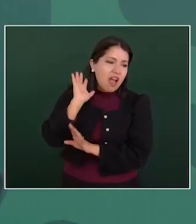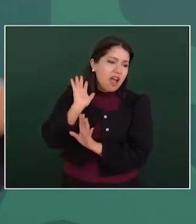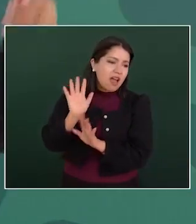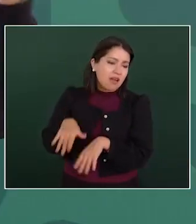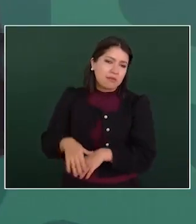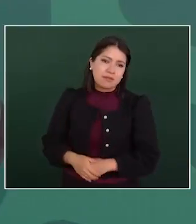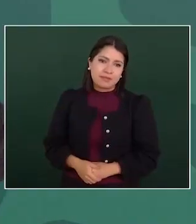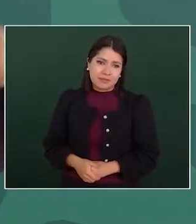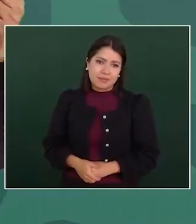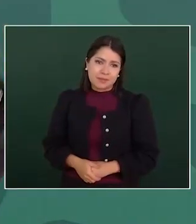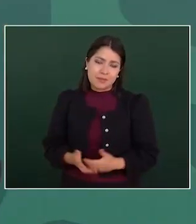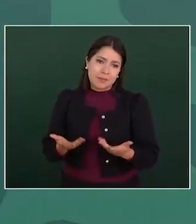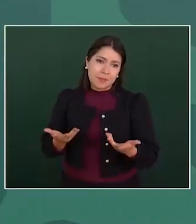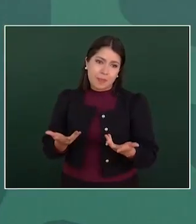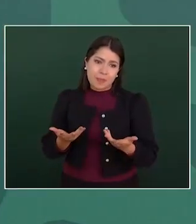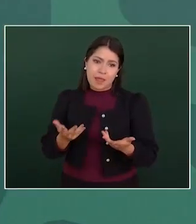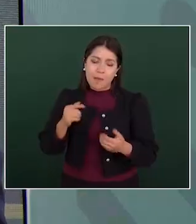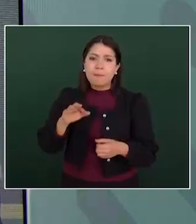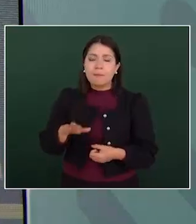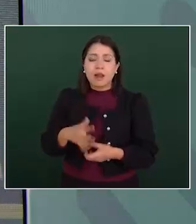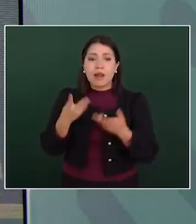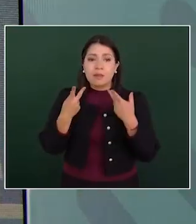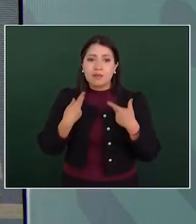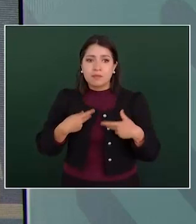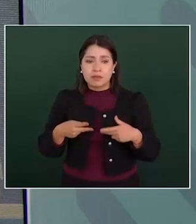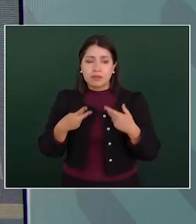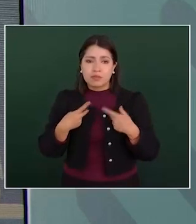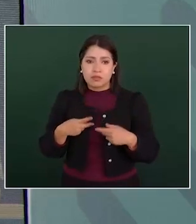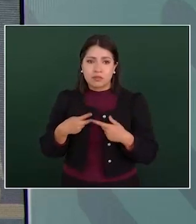a los que hablan